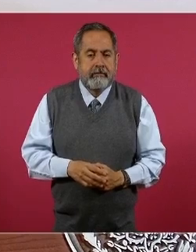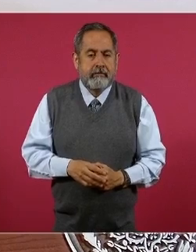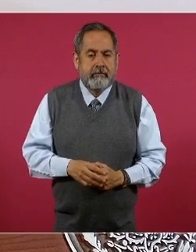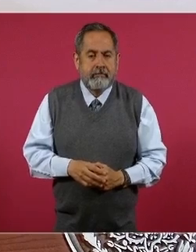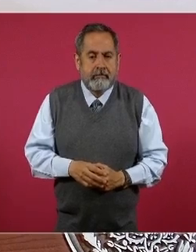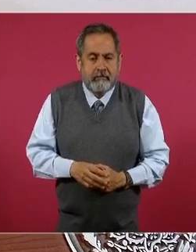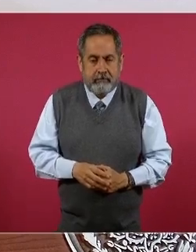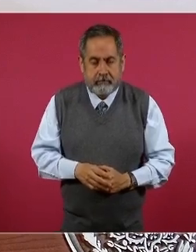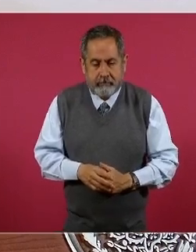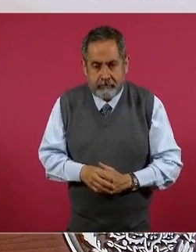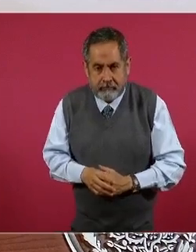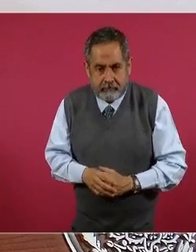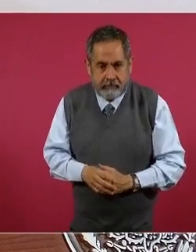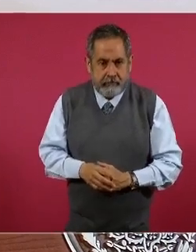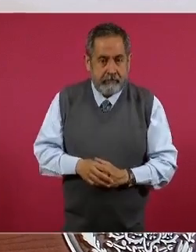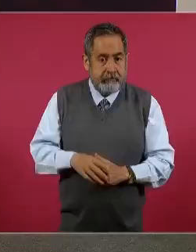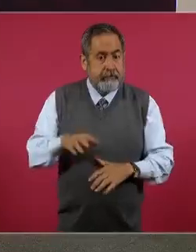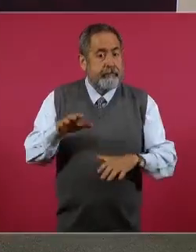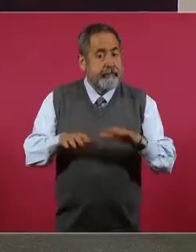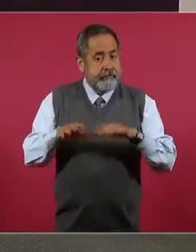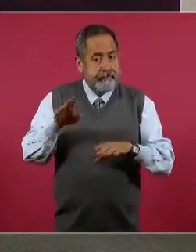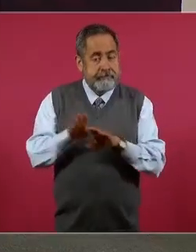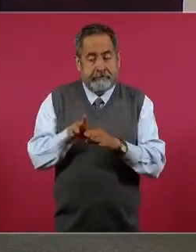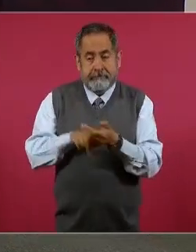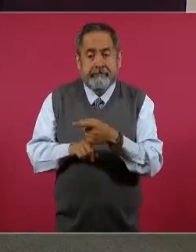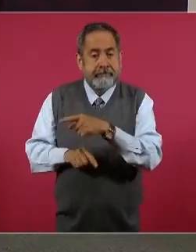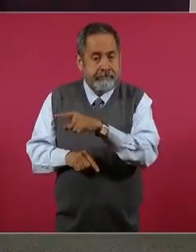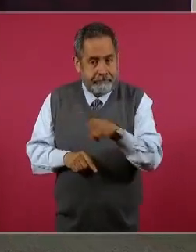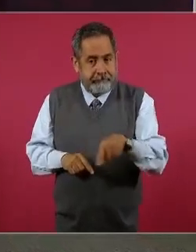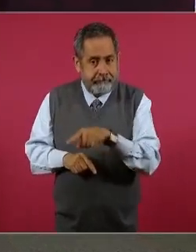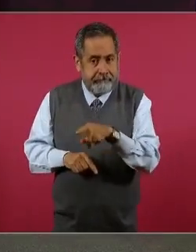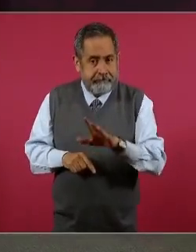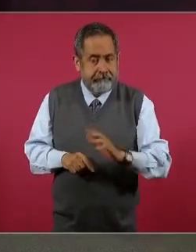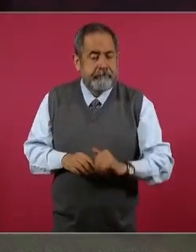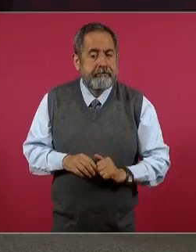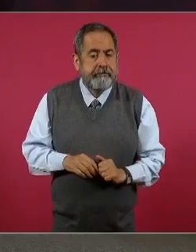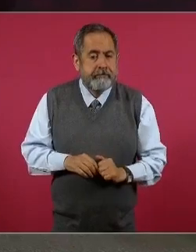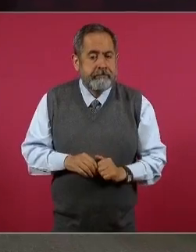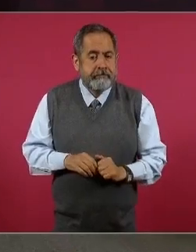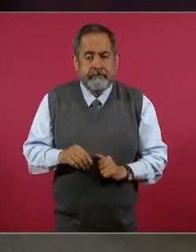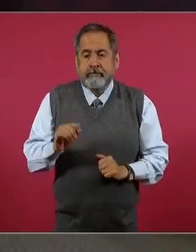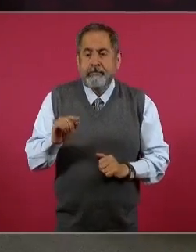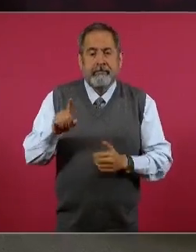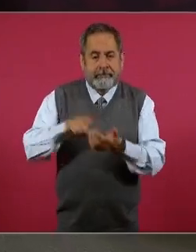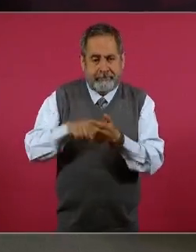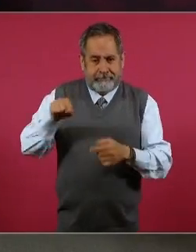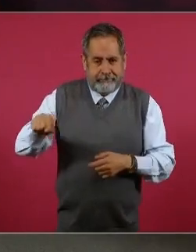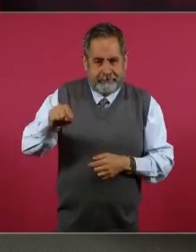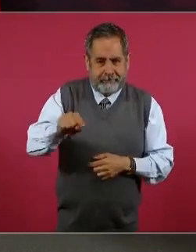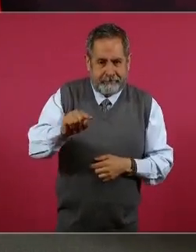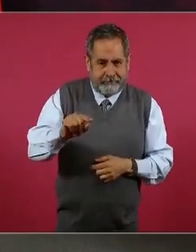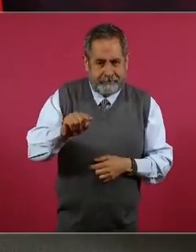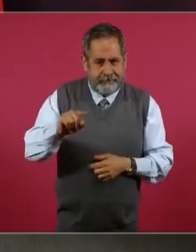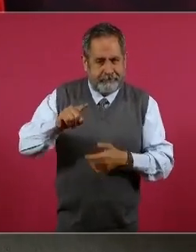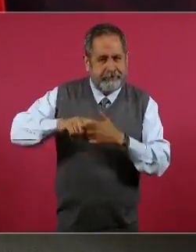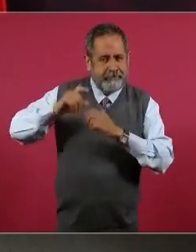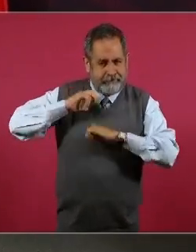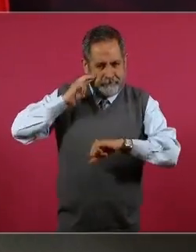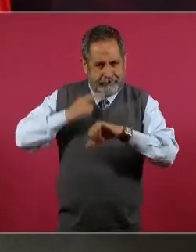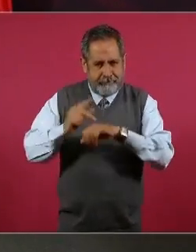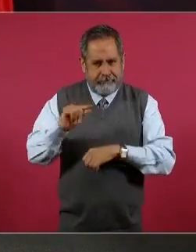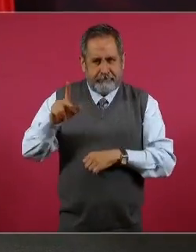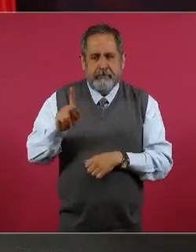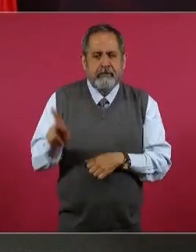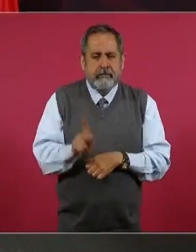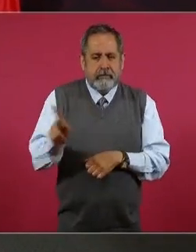a veces cuando ya empiezan las autoridades en